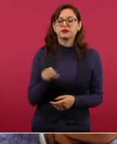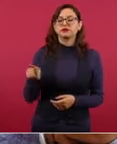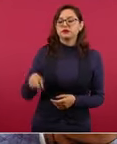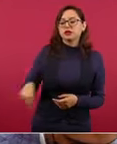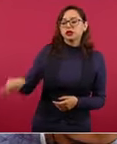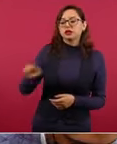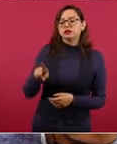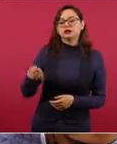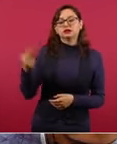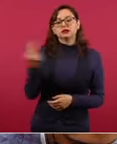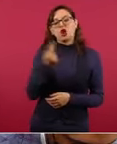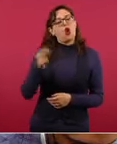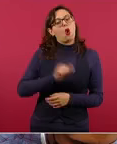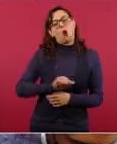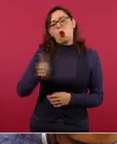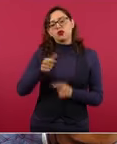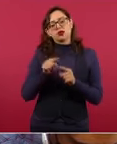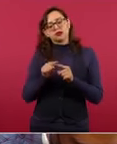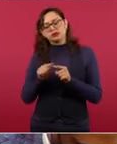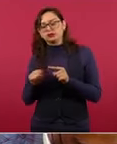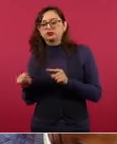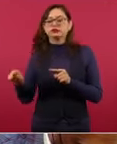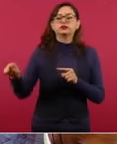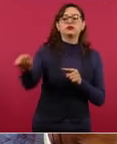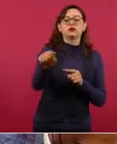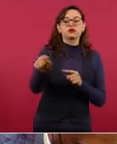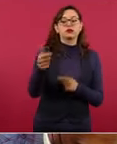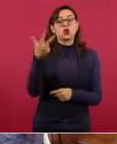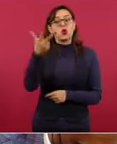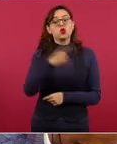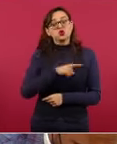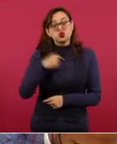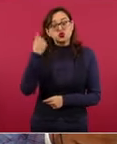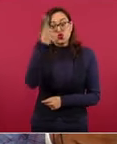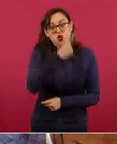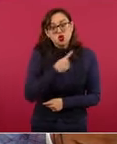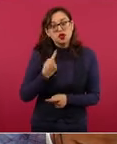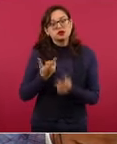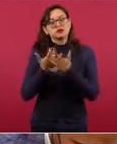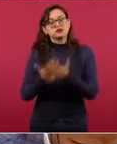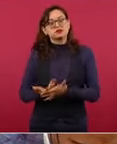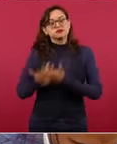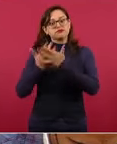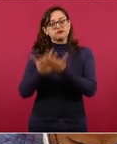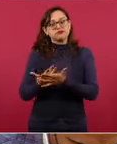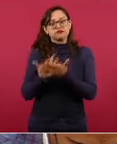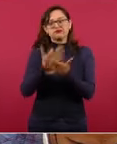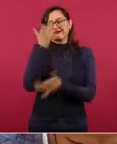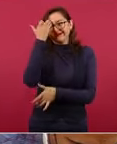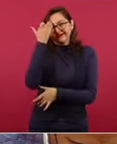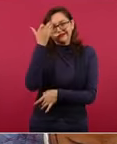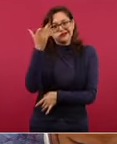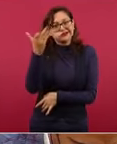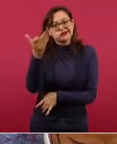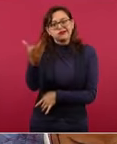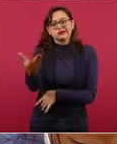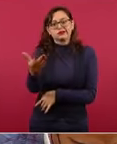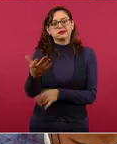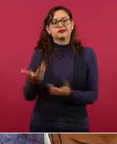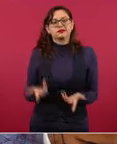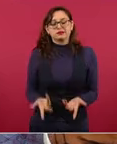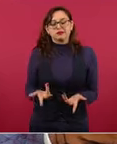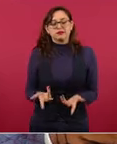esto sucede que tardan 8 horas en salir y está retrasando muchísimo la